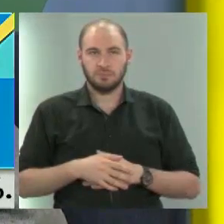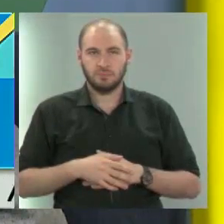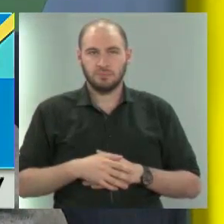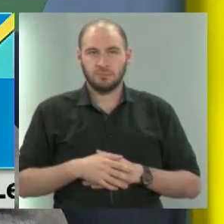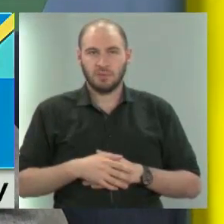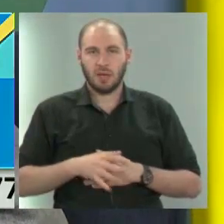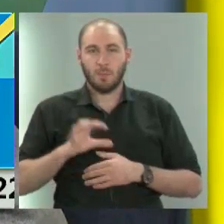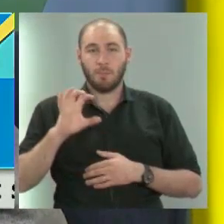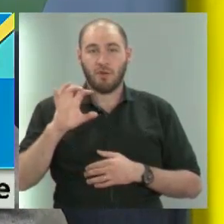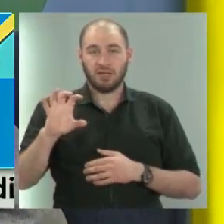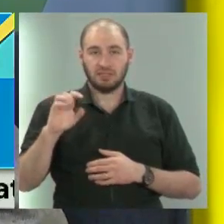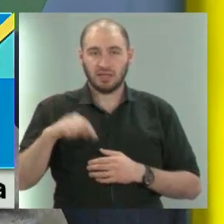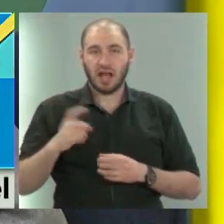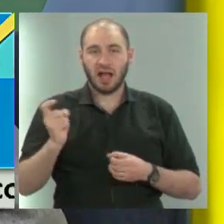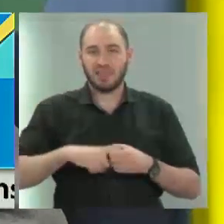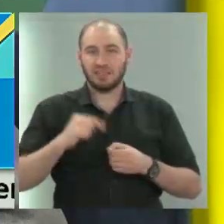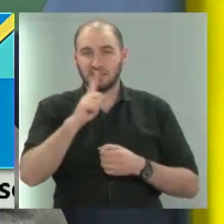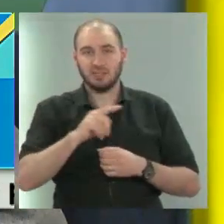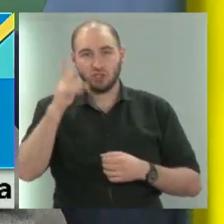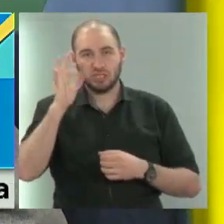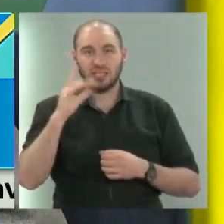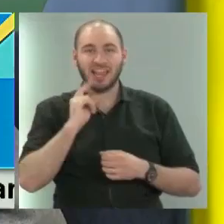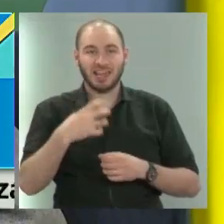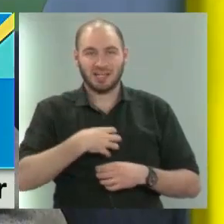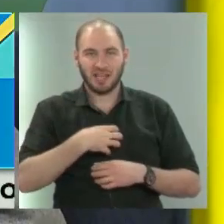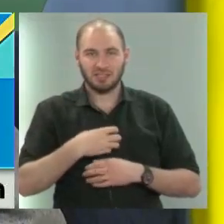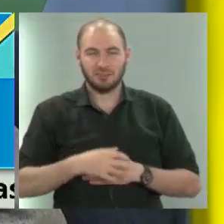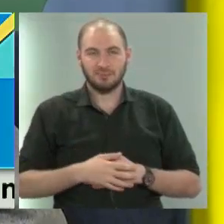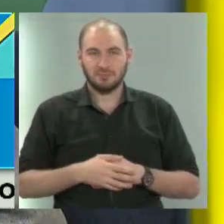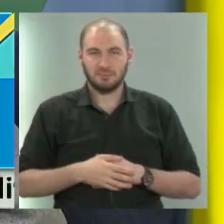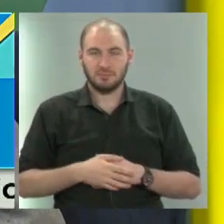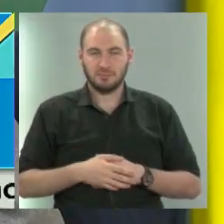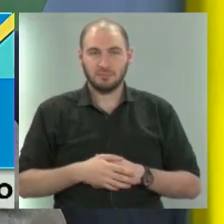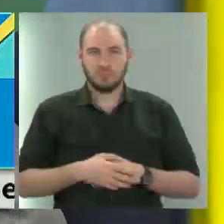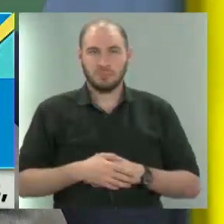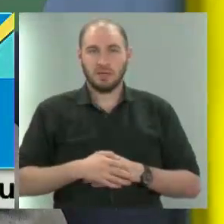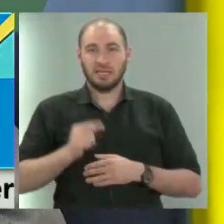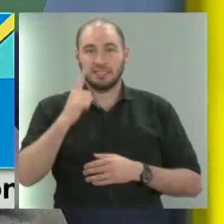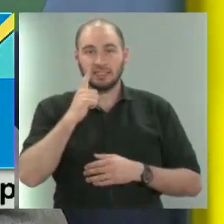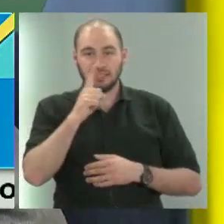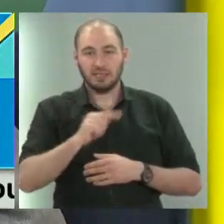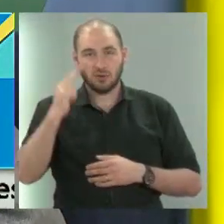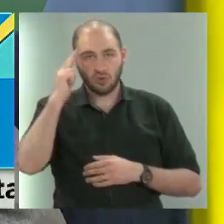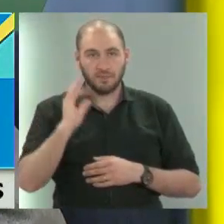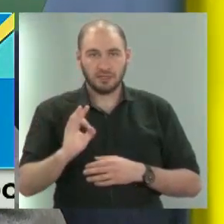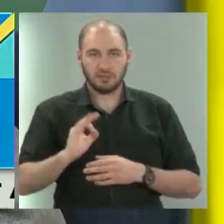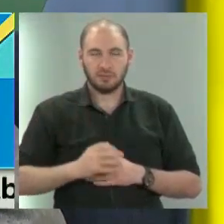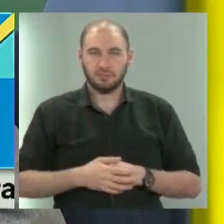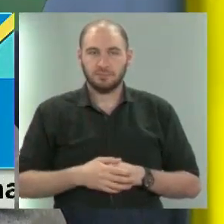cuando la provincia adhirió a los 180 días de clase. Así que 190 es